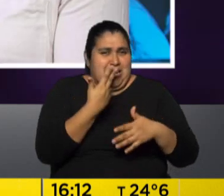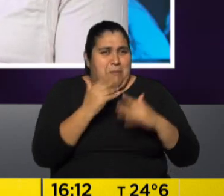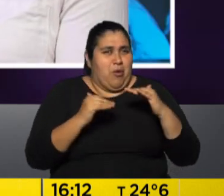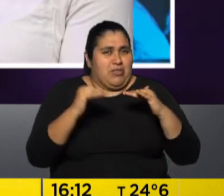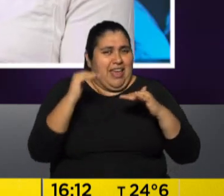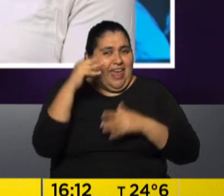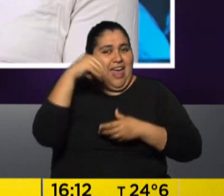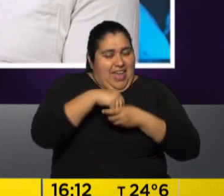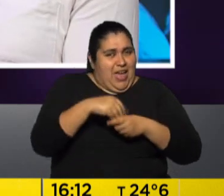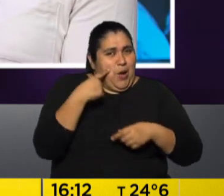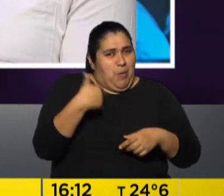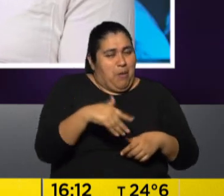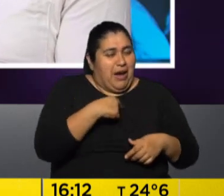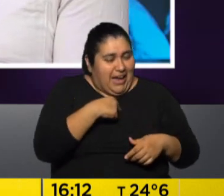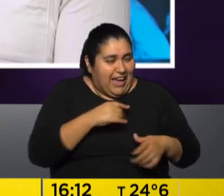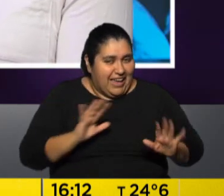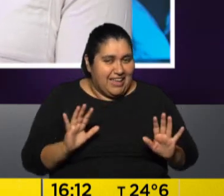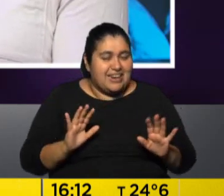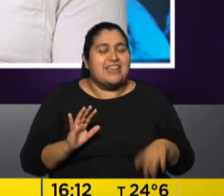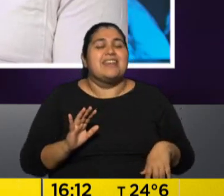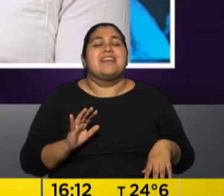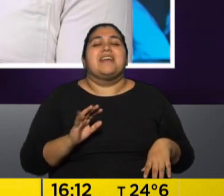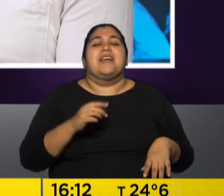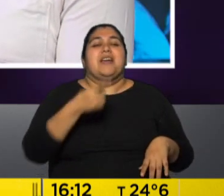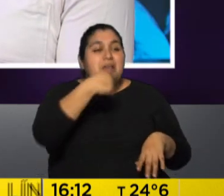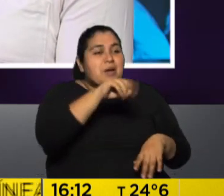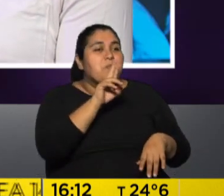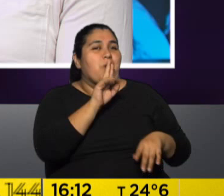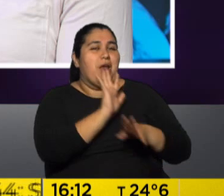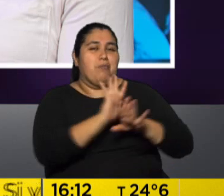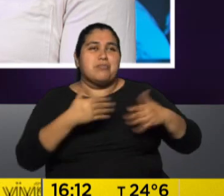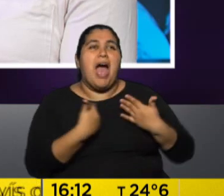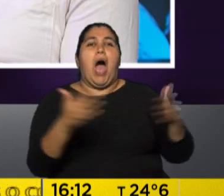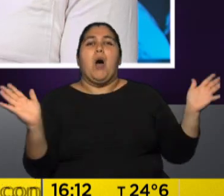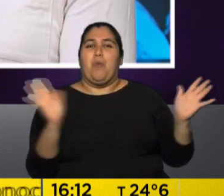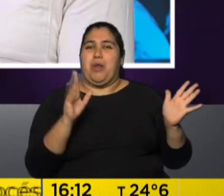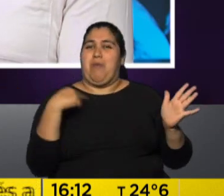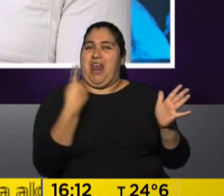adentro. Pero creo que estas mujeres abrieron el paso a lo que